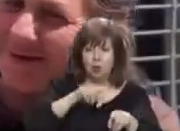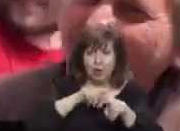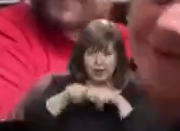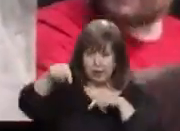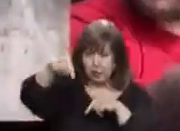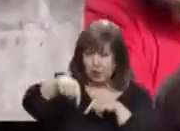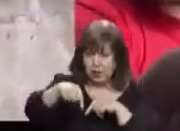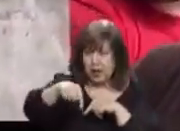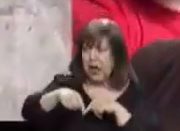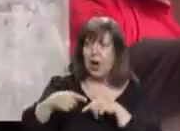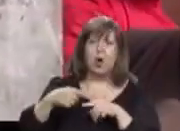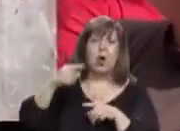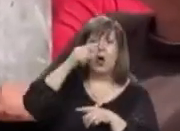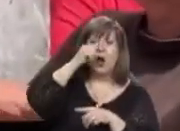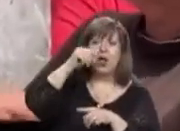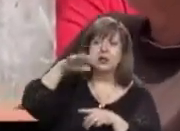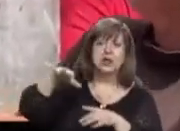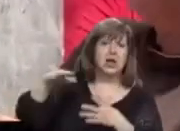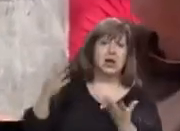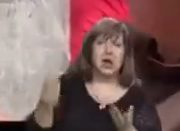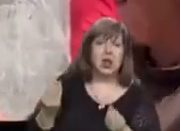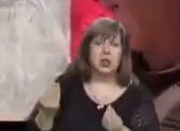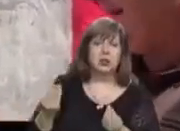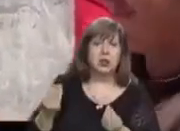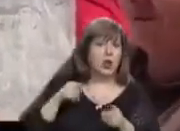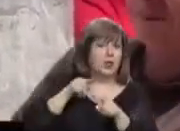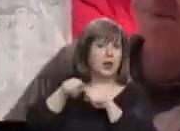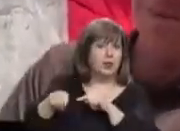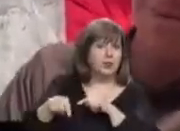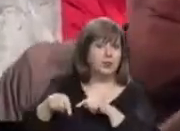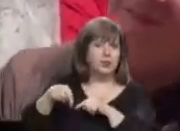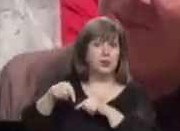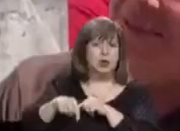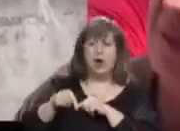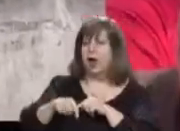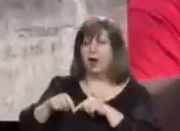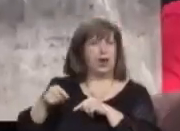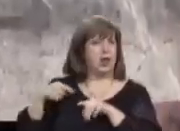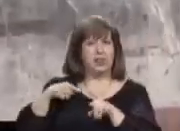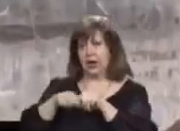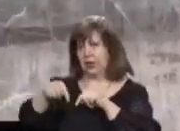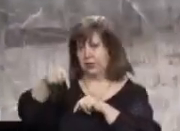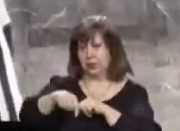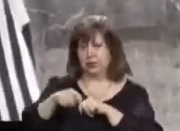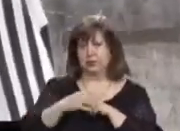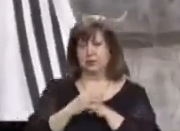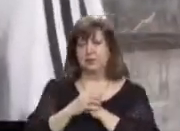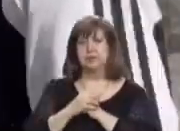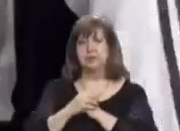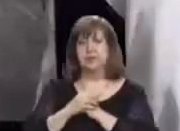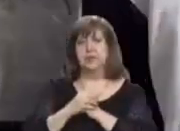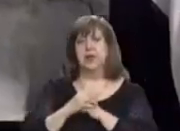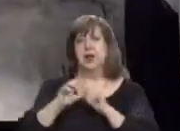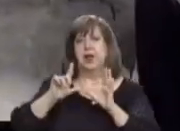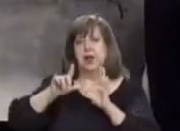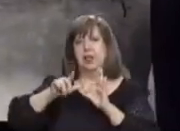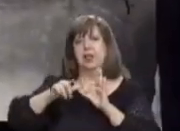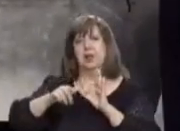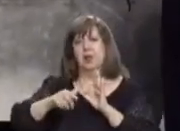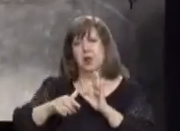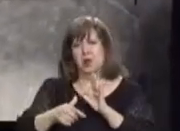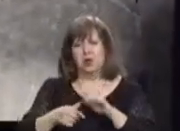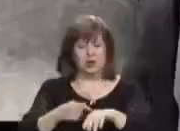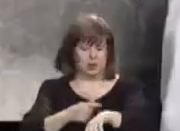acá o pasó antes por otra de las delegaciones de ANSES? No, no, vinimos directamente para acá. Y ha sido lento. Es muy